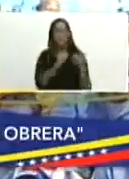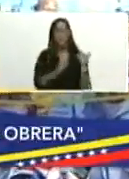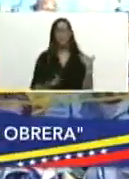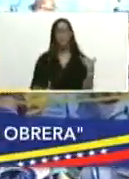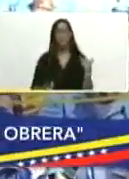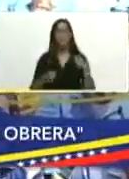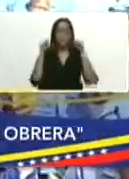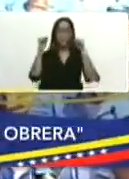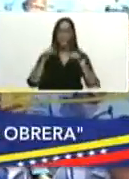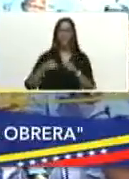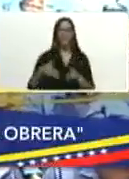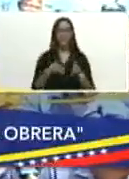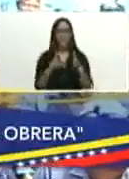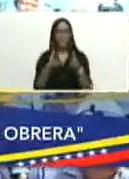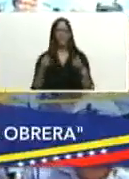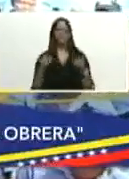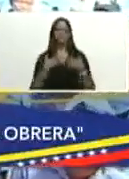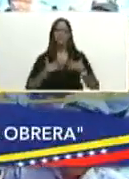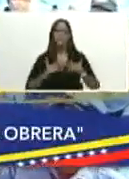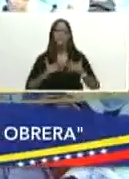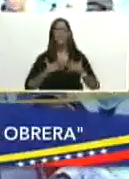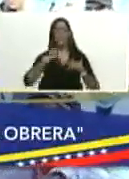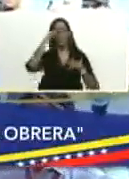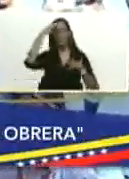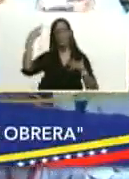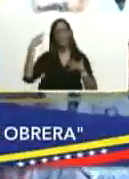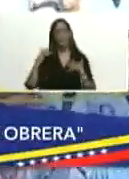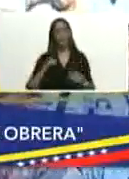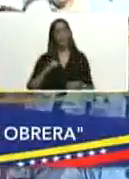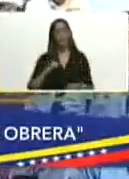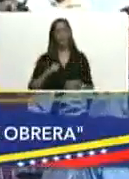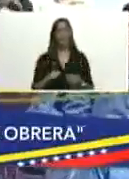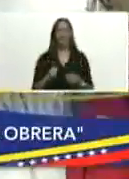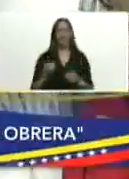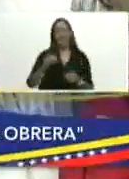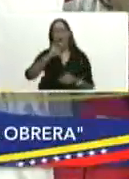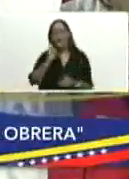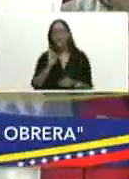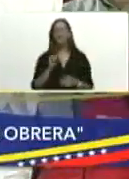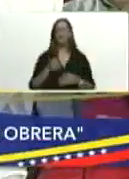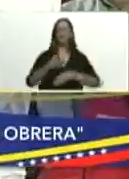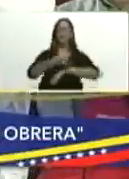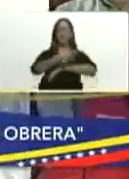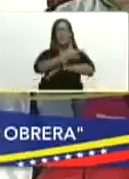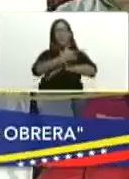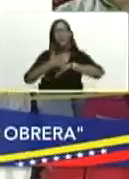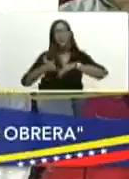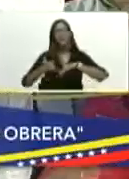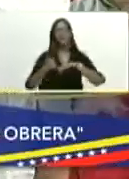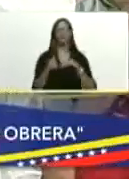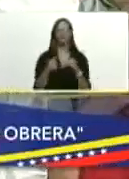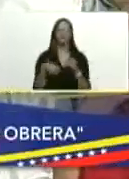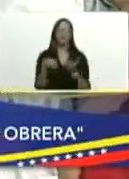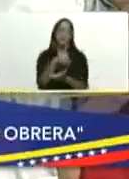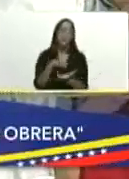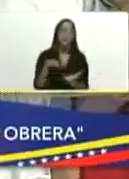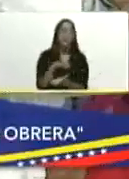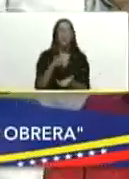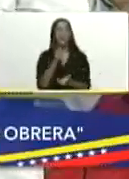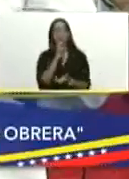y ese es el camino esas son mis reflexiones Por supuesto que ha habido limitaciones diría Soto rojas han oído